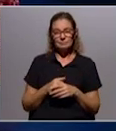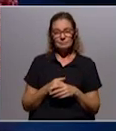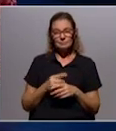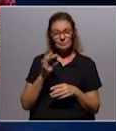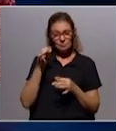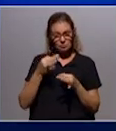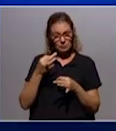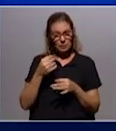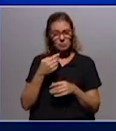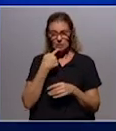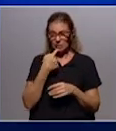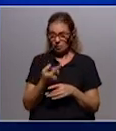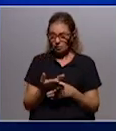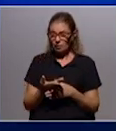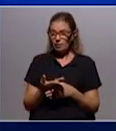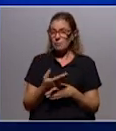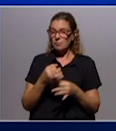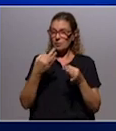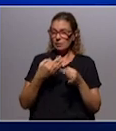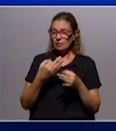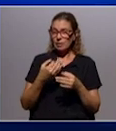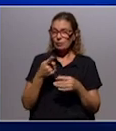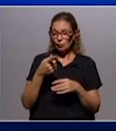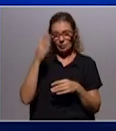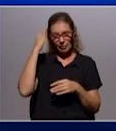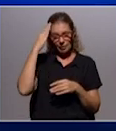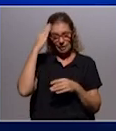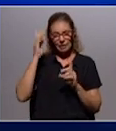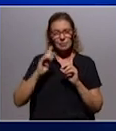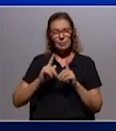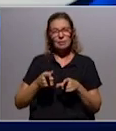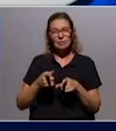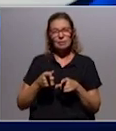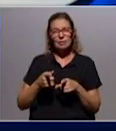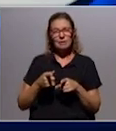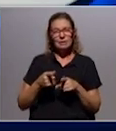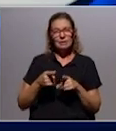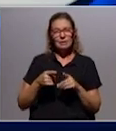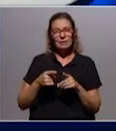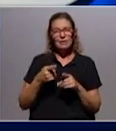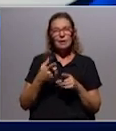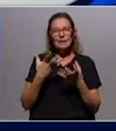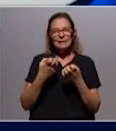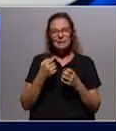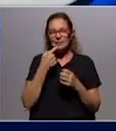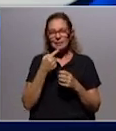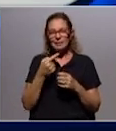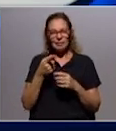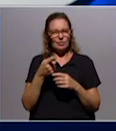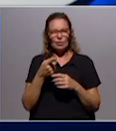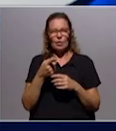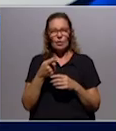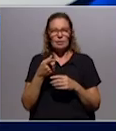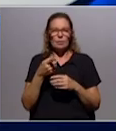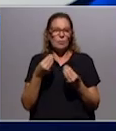bien la primicia está dada realmente y bueno y tú sabías además de lo que esto implica tal cual